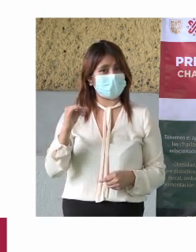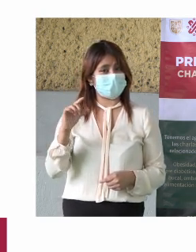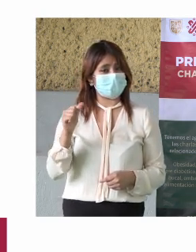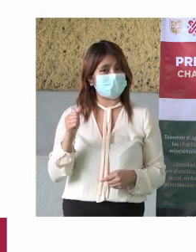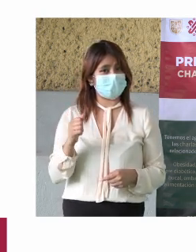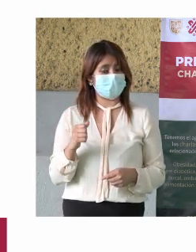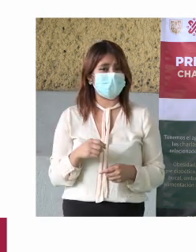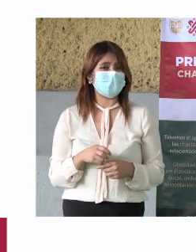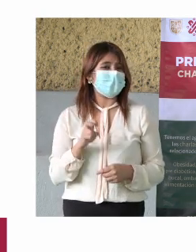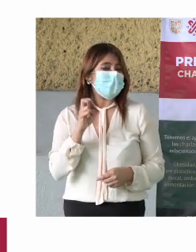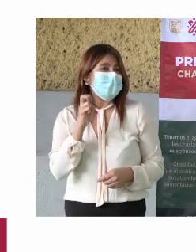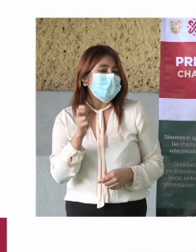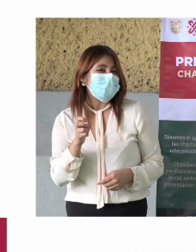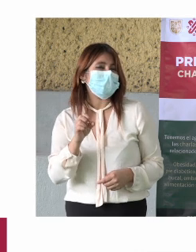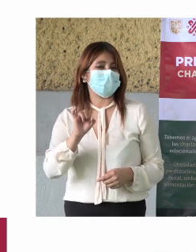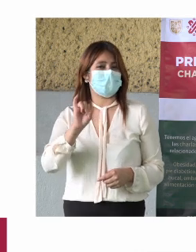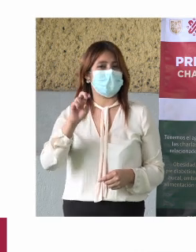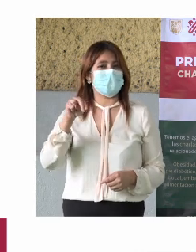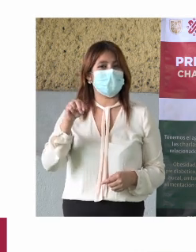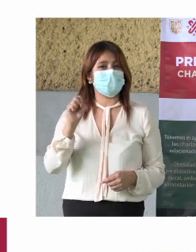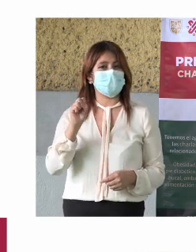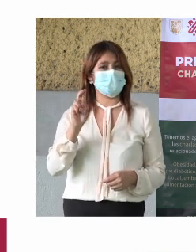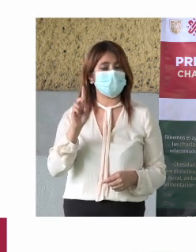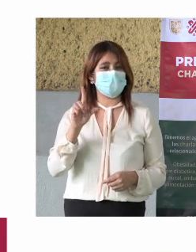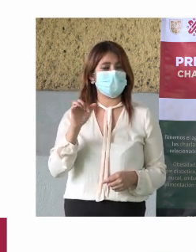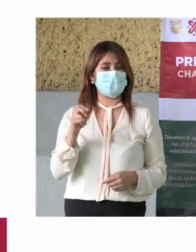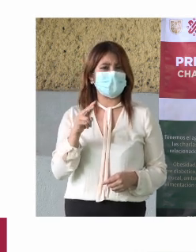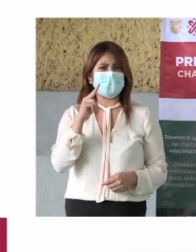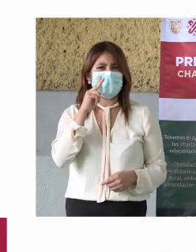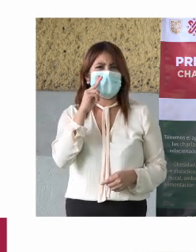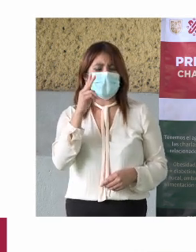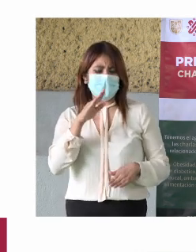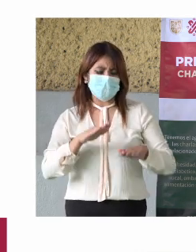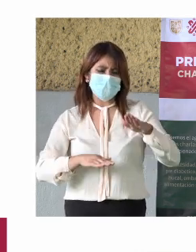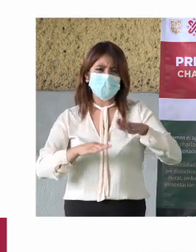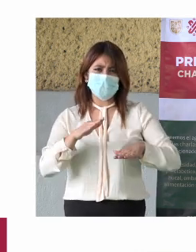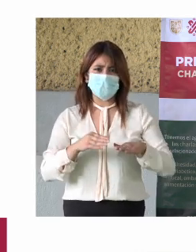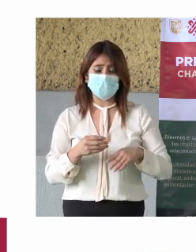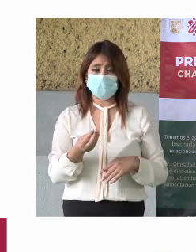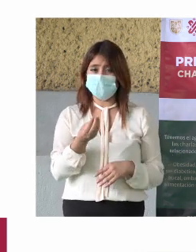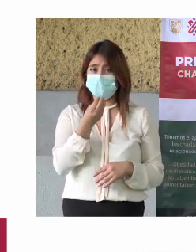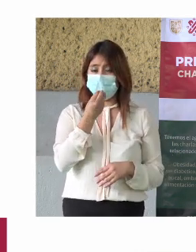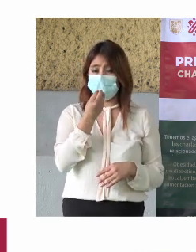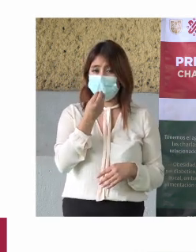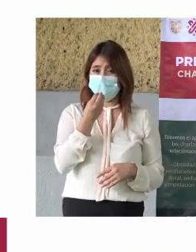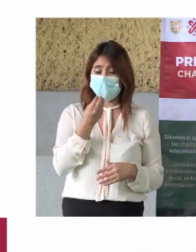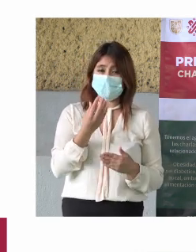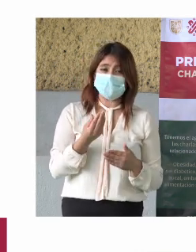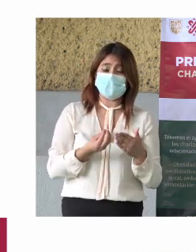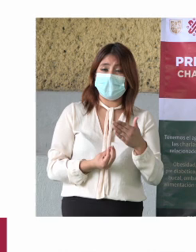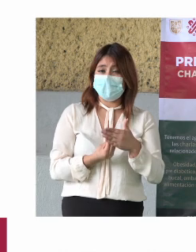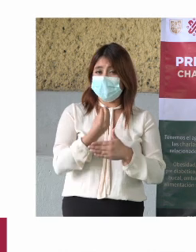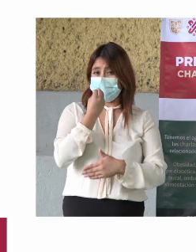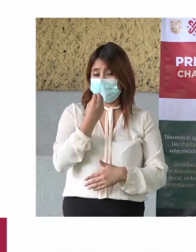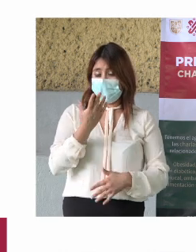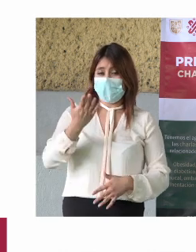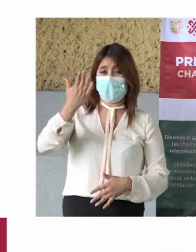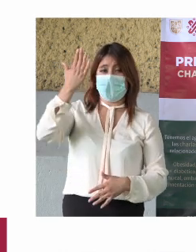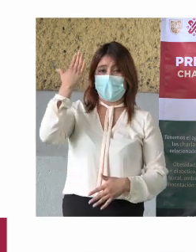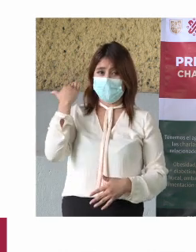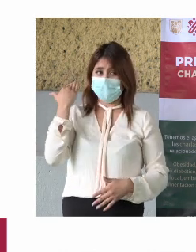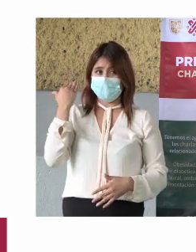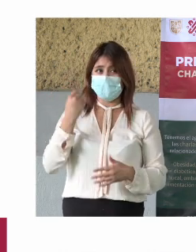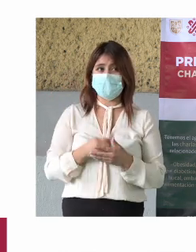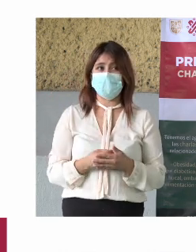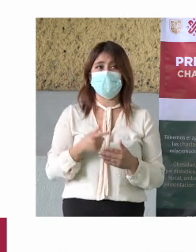de la gráfica, pues podemos ver que nuestros niveles de glucosa, tanto de ayuno, que esto es antes de desayunar, comer o cenar,